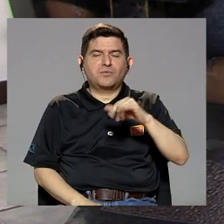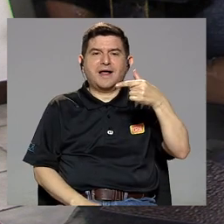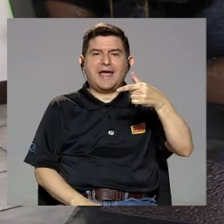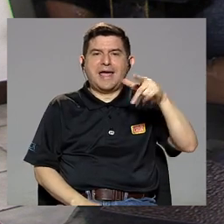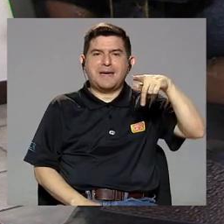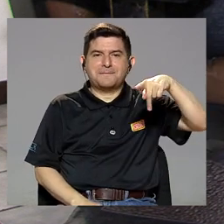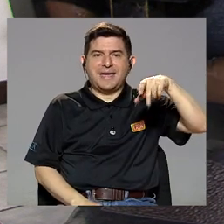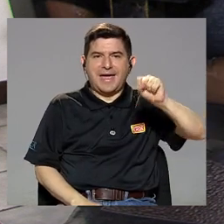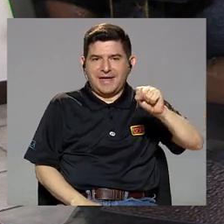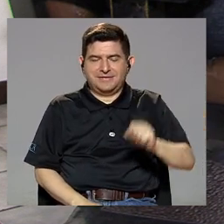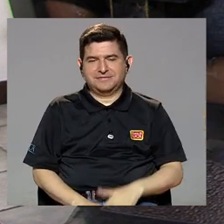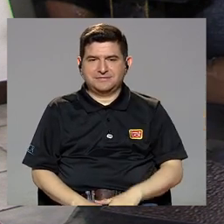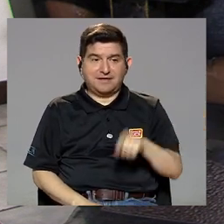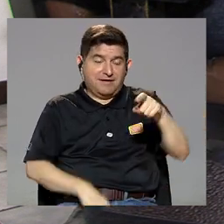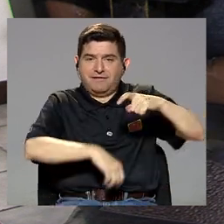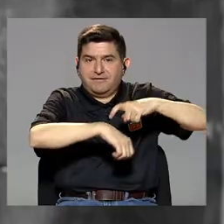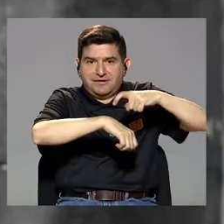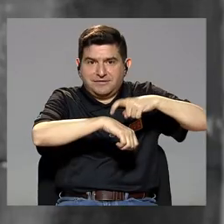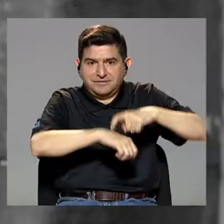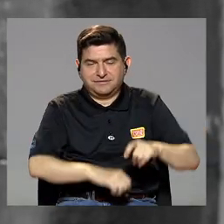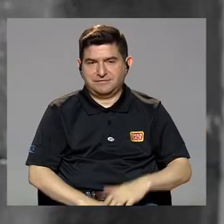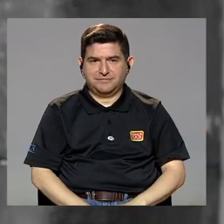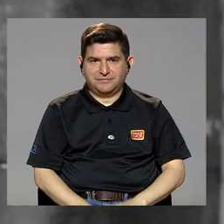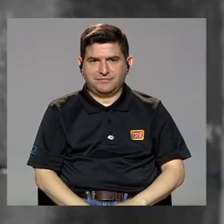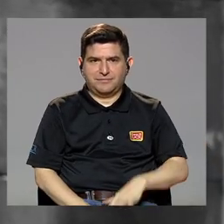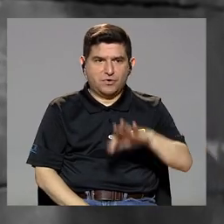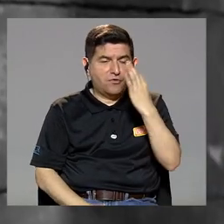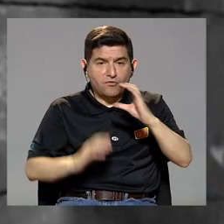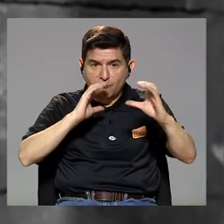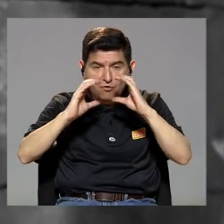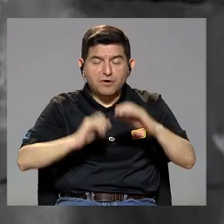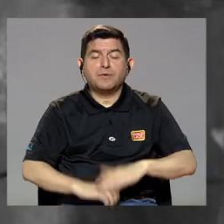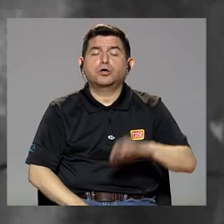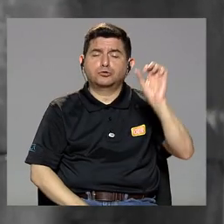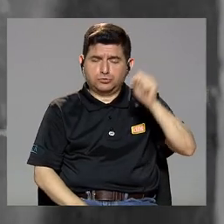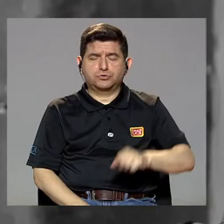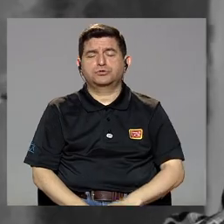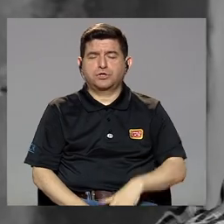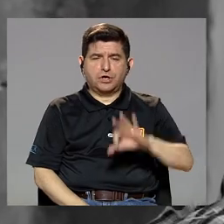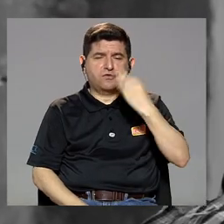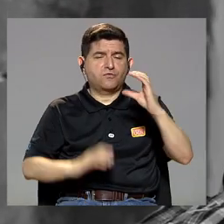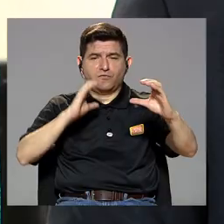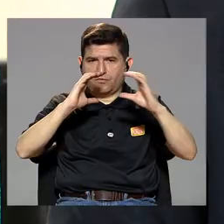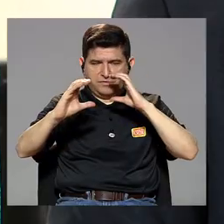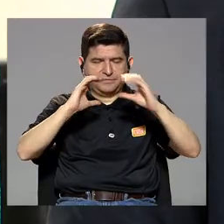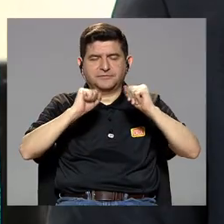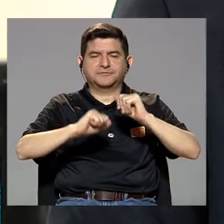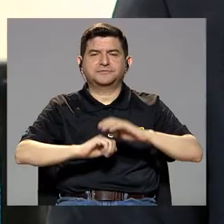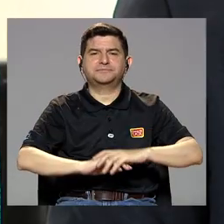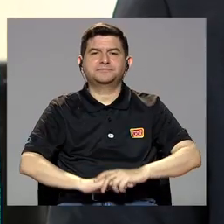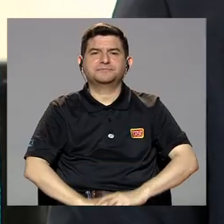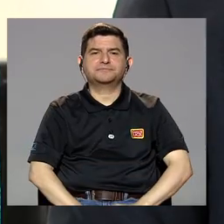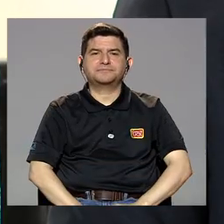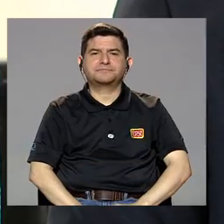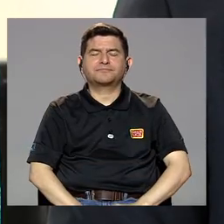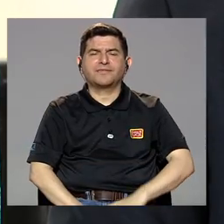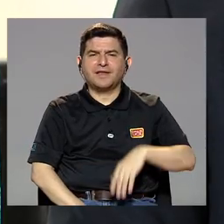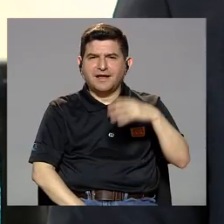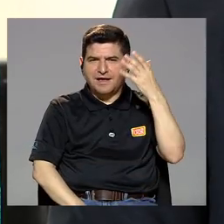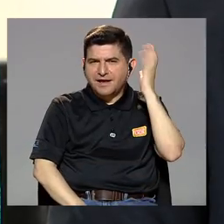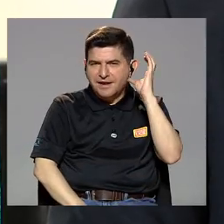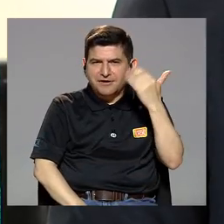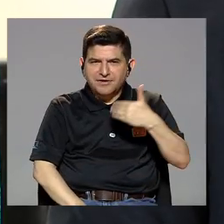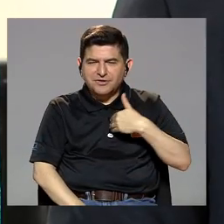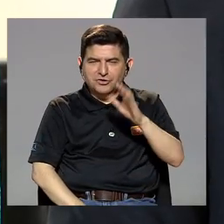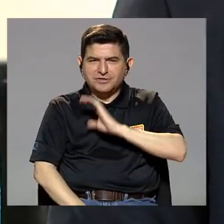de la atracción que una forma de comunicación en una forma de comunicar en la radio además tiene